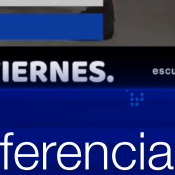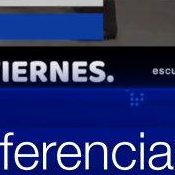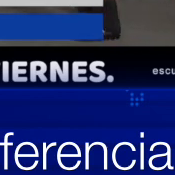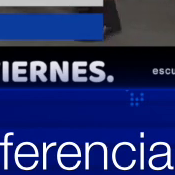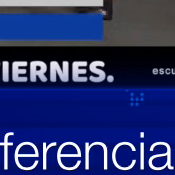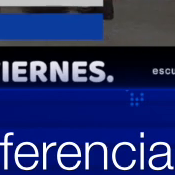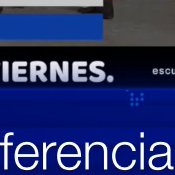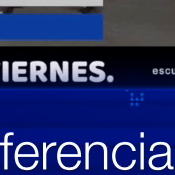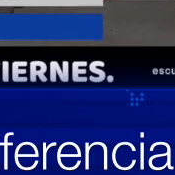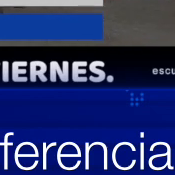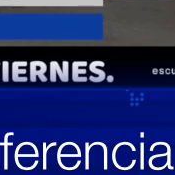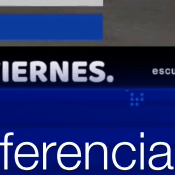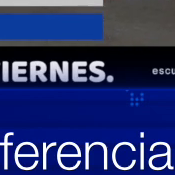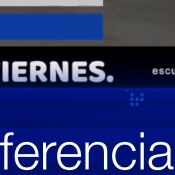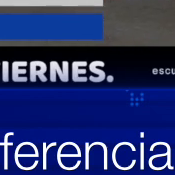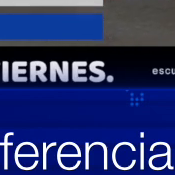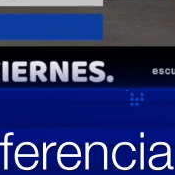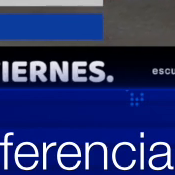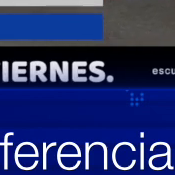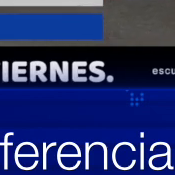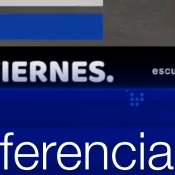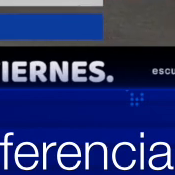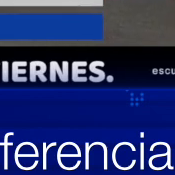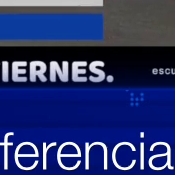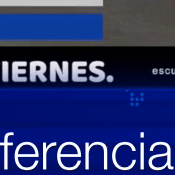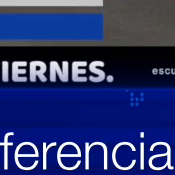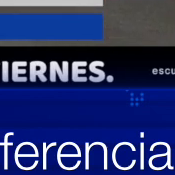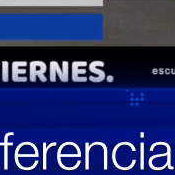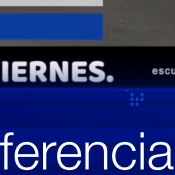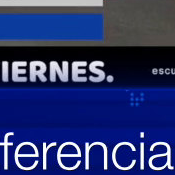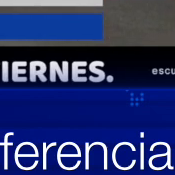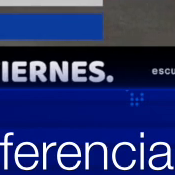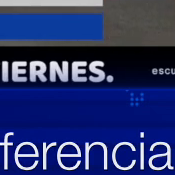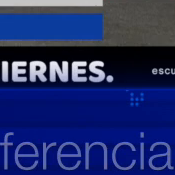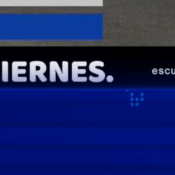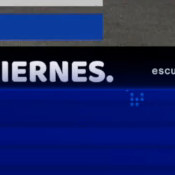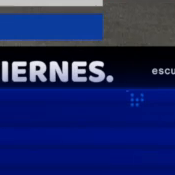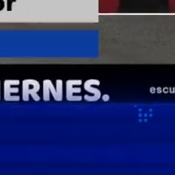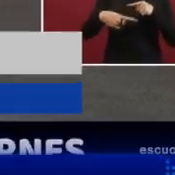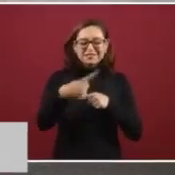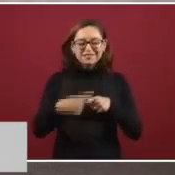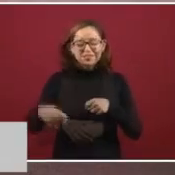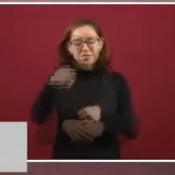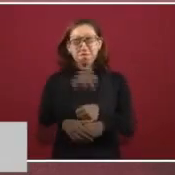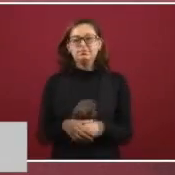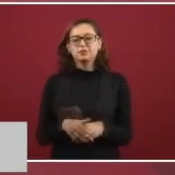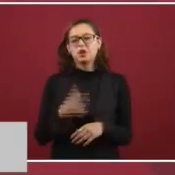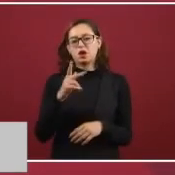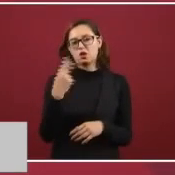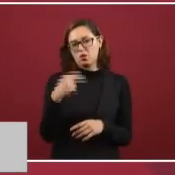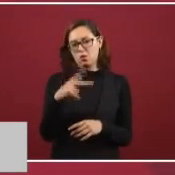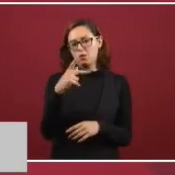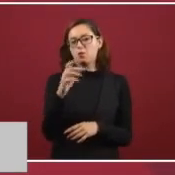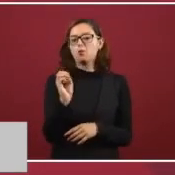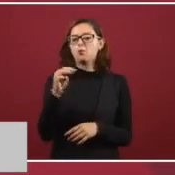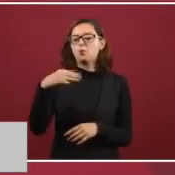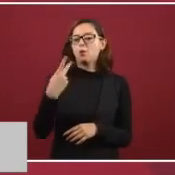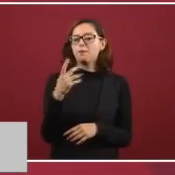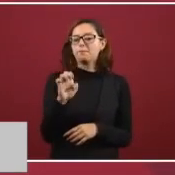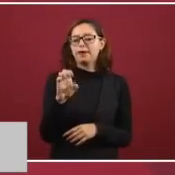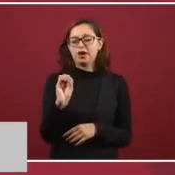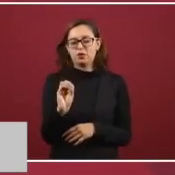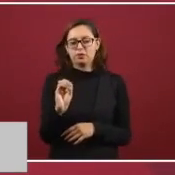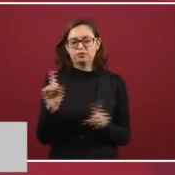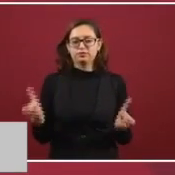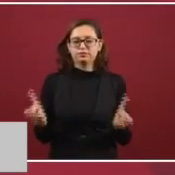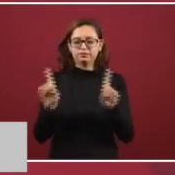todo pinta y repinta para que sea una muy buena semana. El día de hoy el